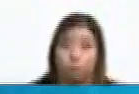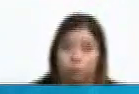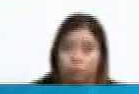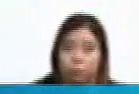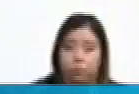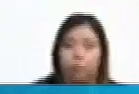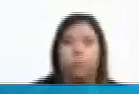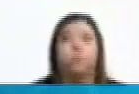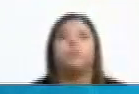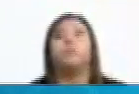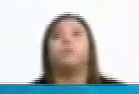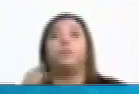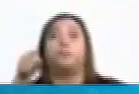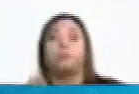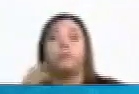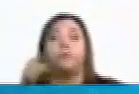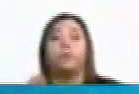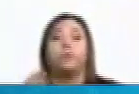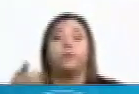autoridades escolares,